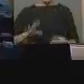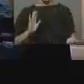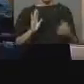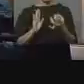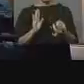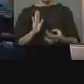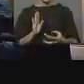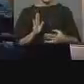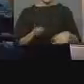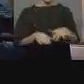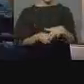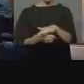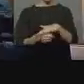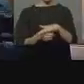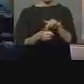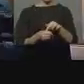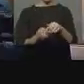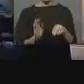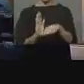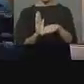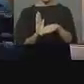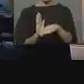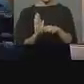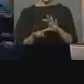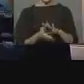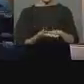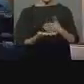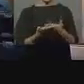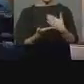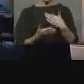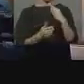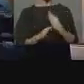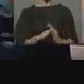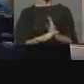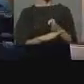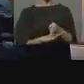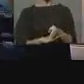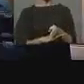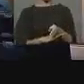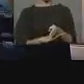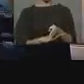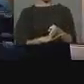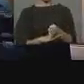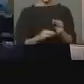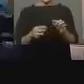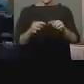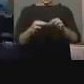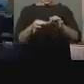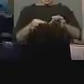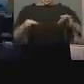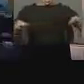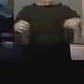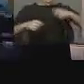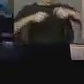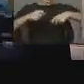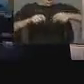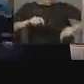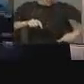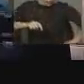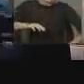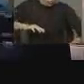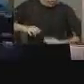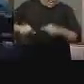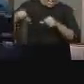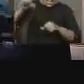las condiciones básicas de la salud. Usualmente se acude a introducción de alambres, de químicos,